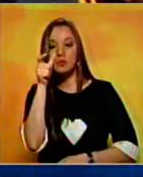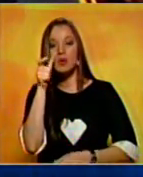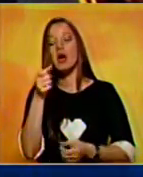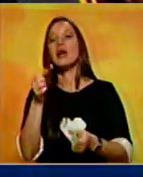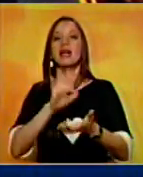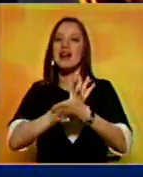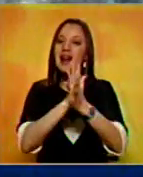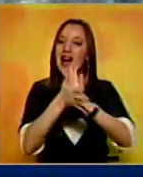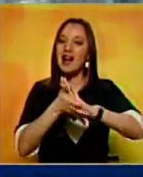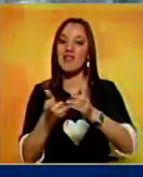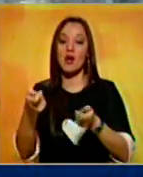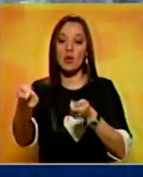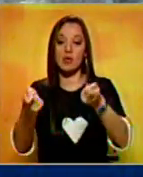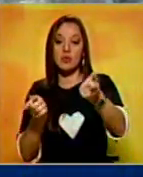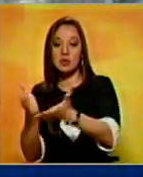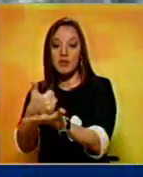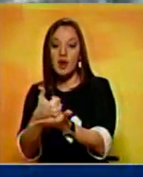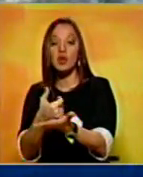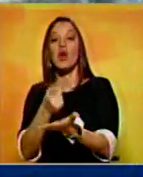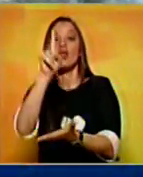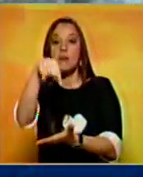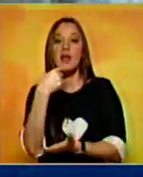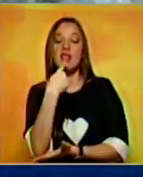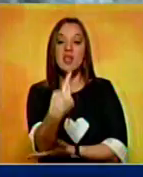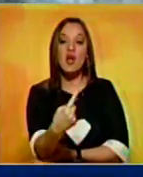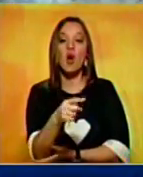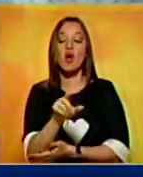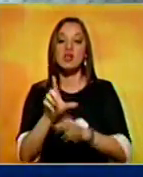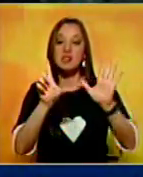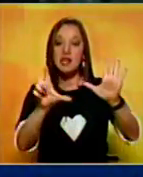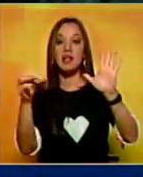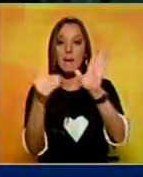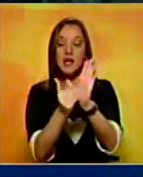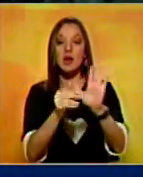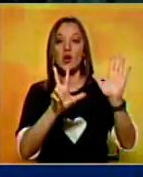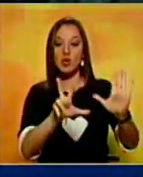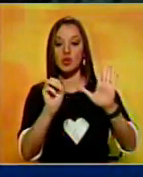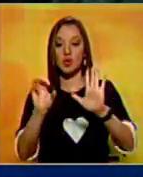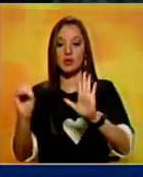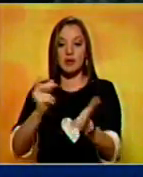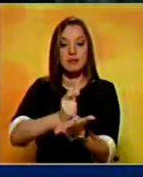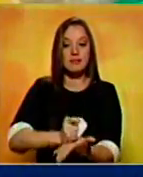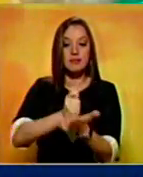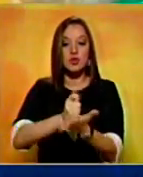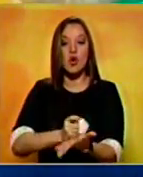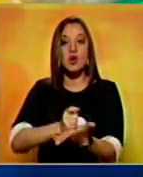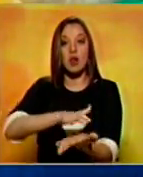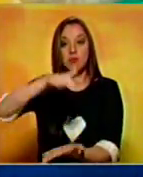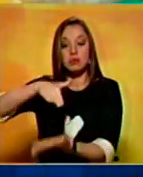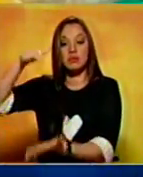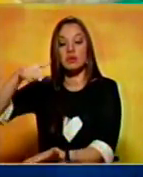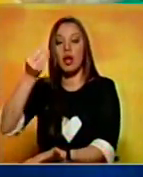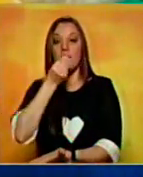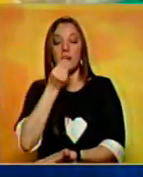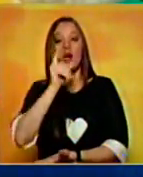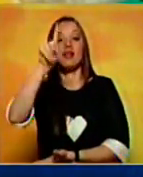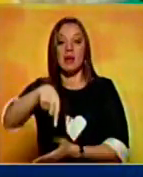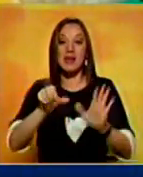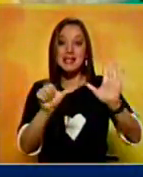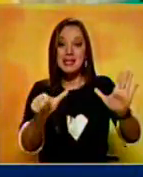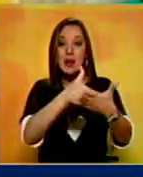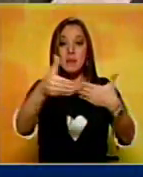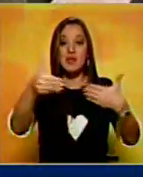de lucha al contrabando, donde destacó la retención de más de 7.800 toneladas de alimentos y más de 6 millones de litros